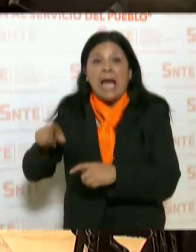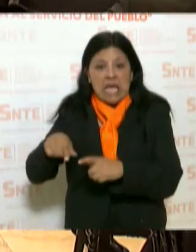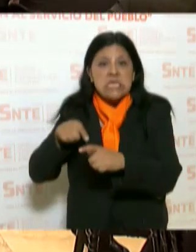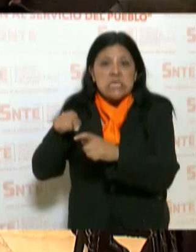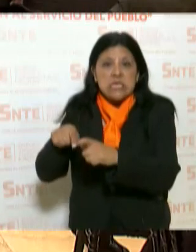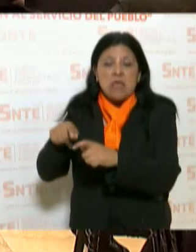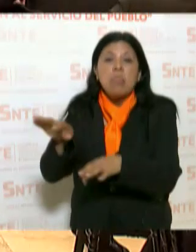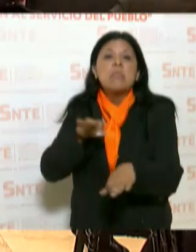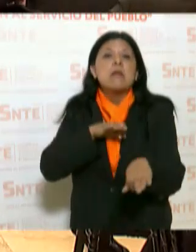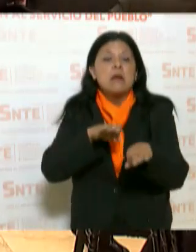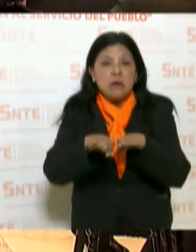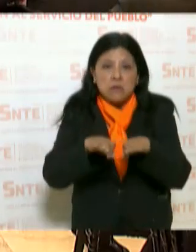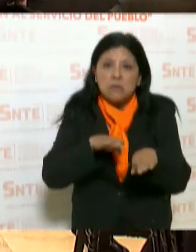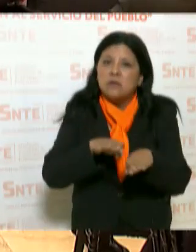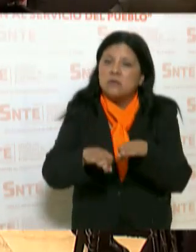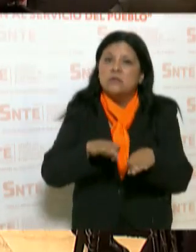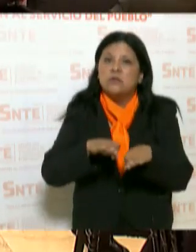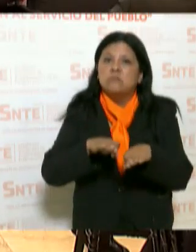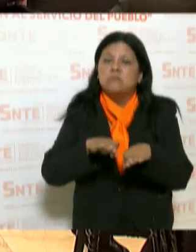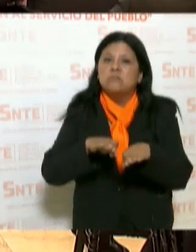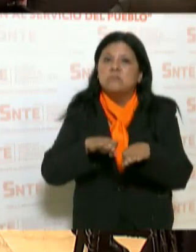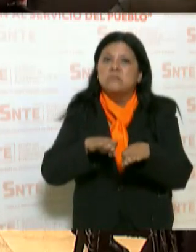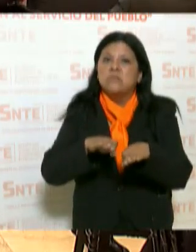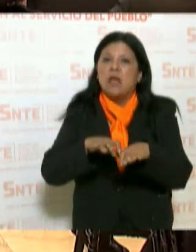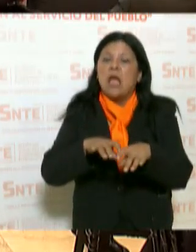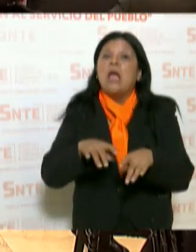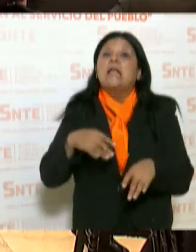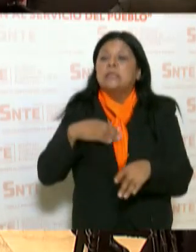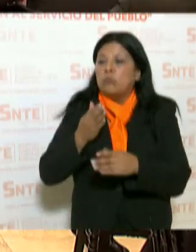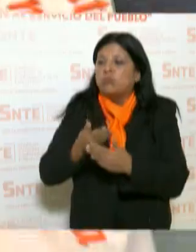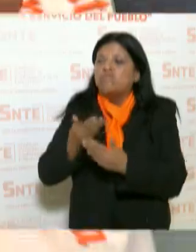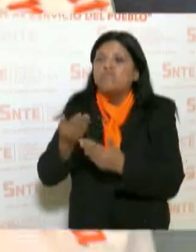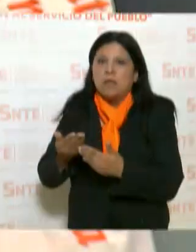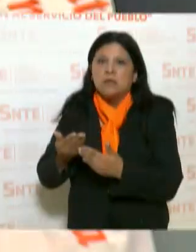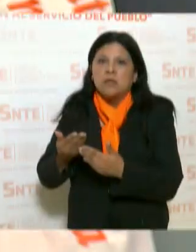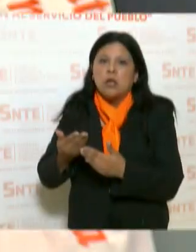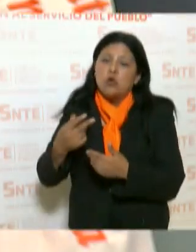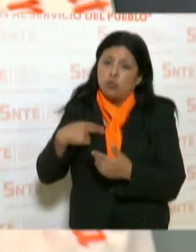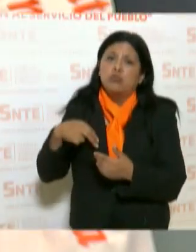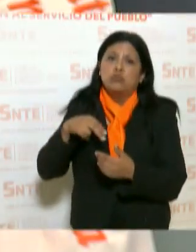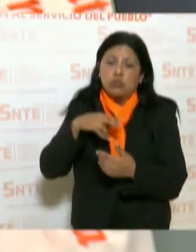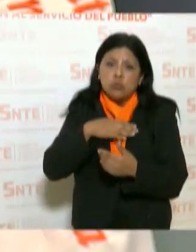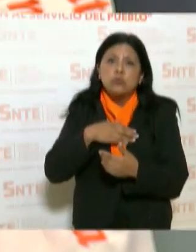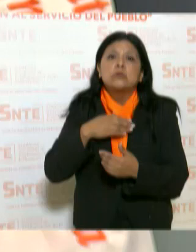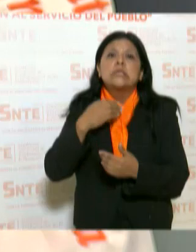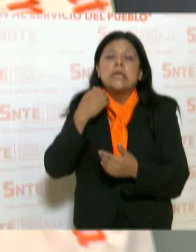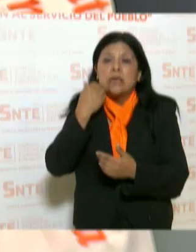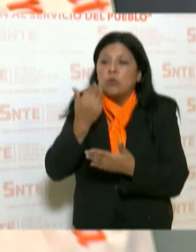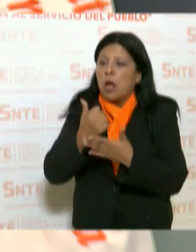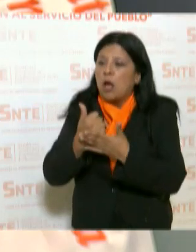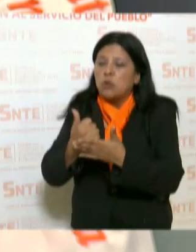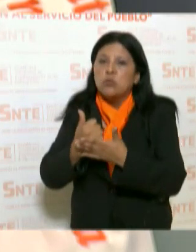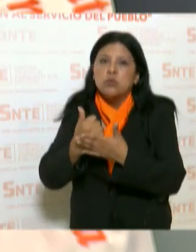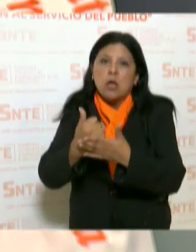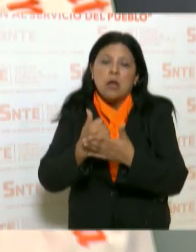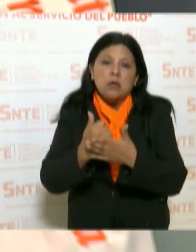abajo de la pelea con estos de las bandas de la